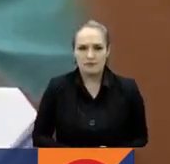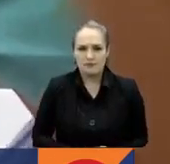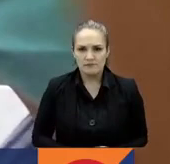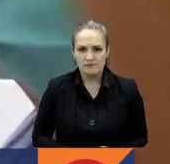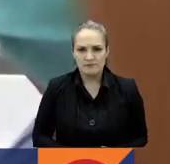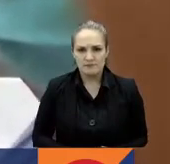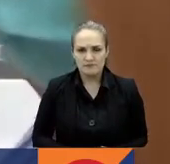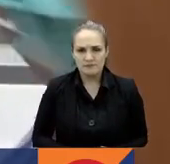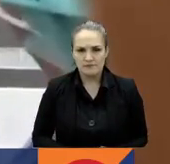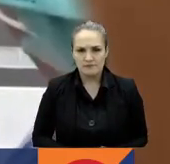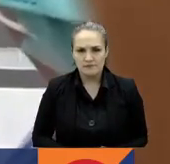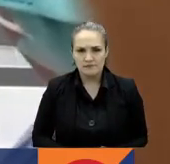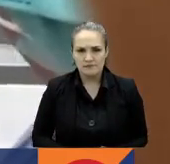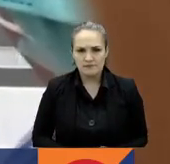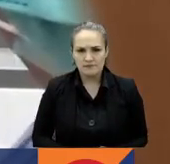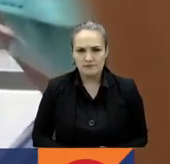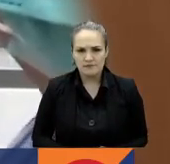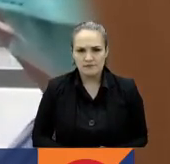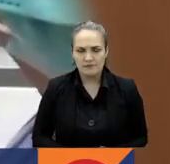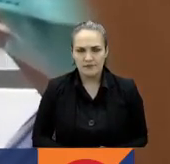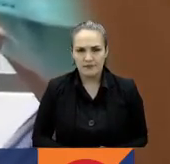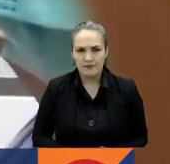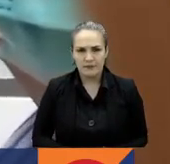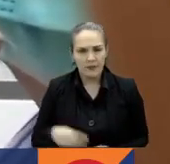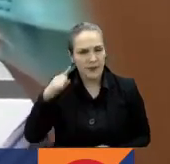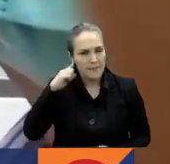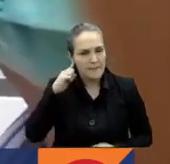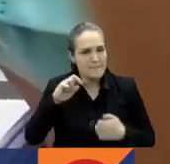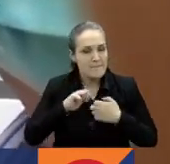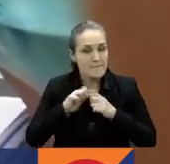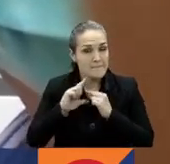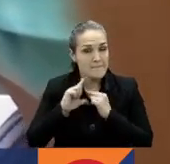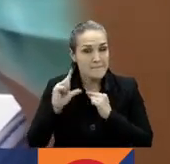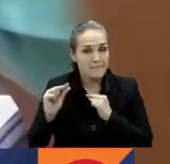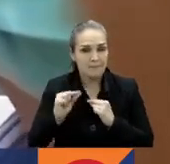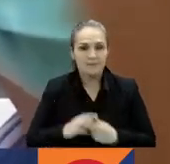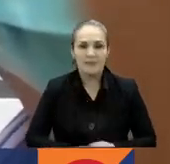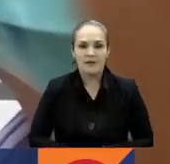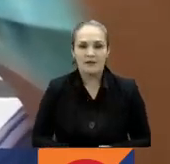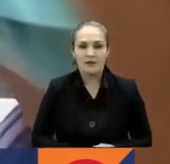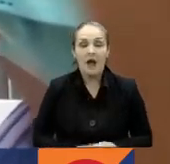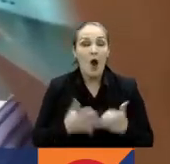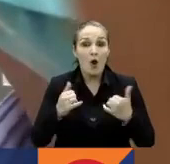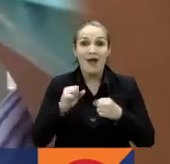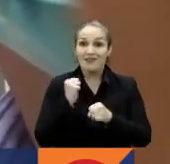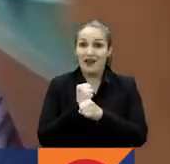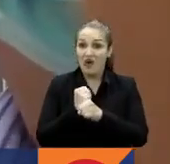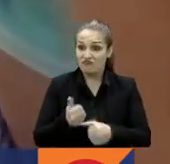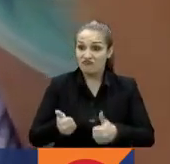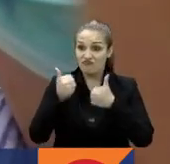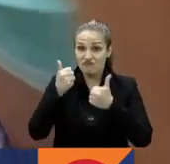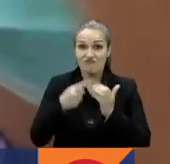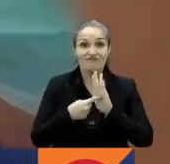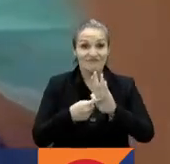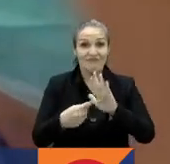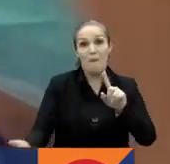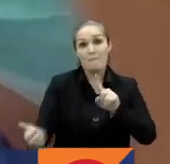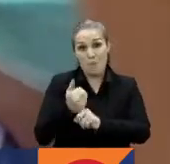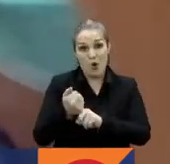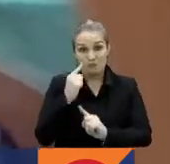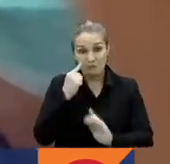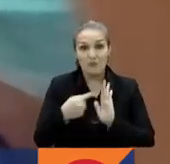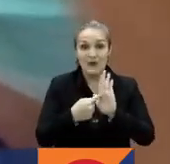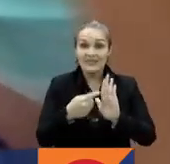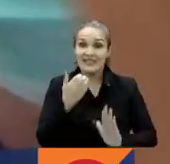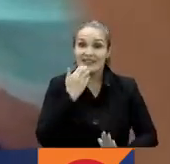Sí, señor. Todas las organizaciones del Sistema Nacional del Deporte. Y si se trabaja bien, los resultados son eso. Ya vimos